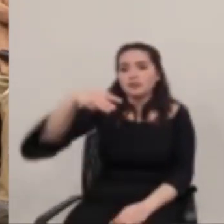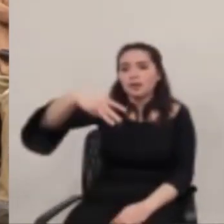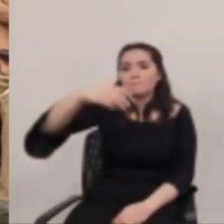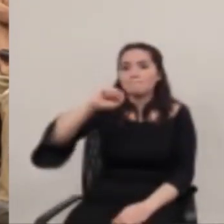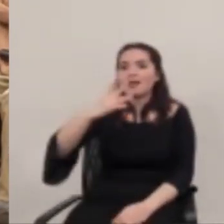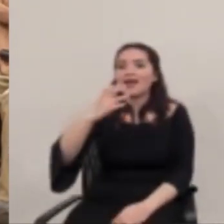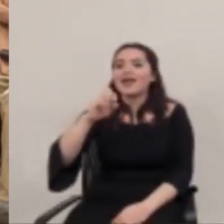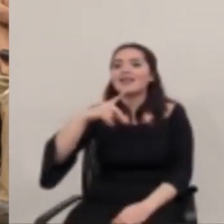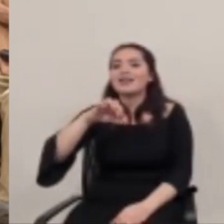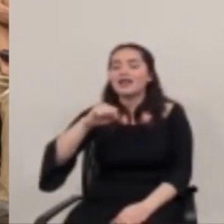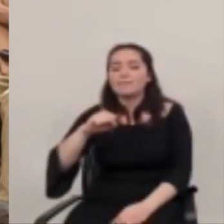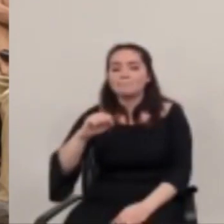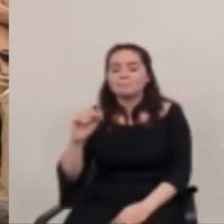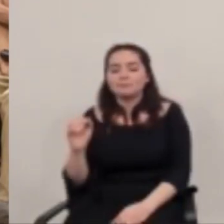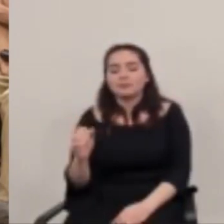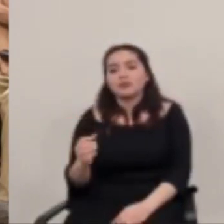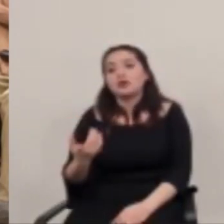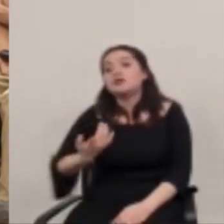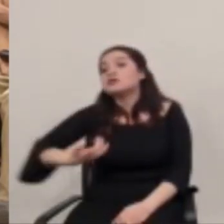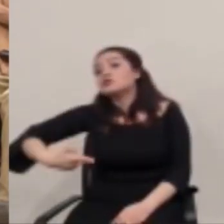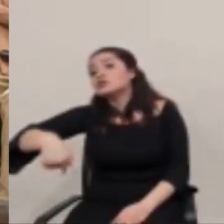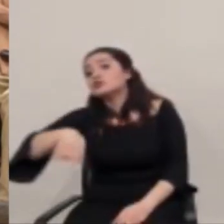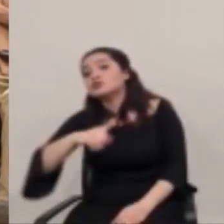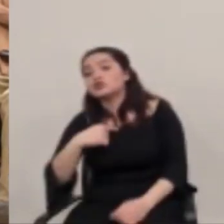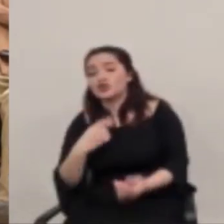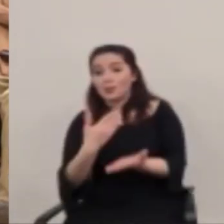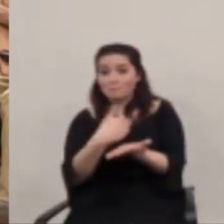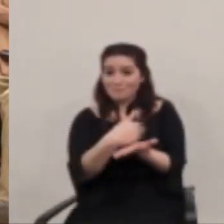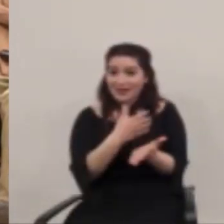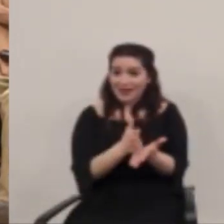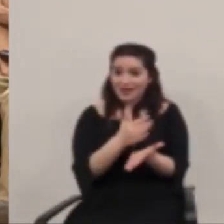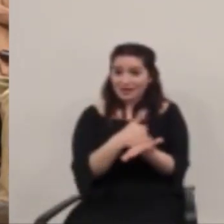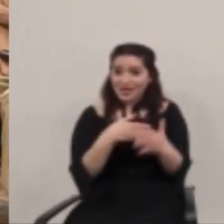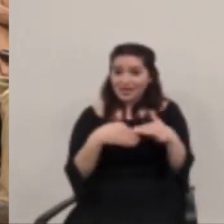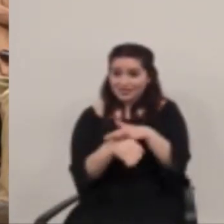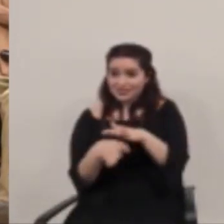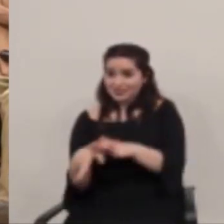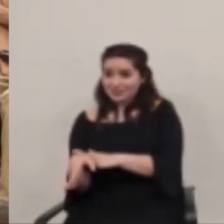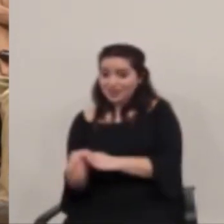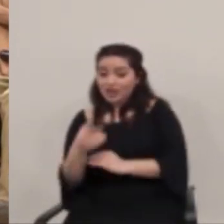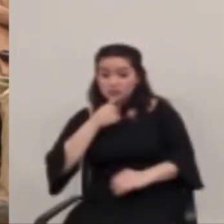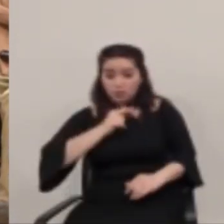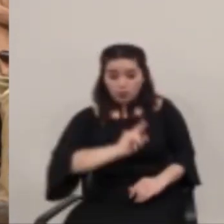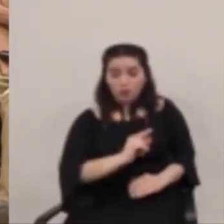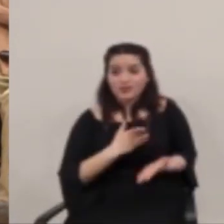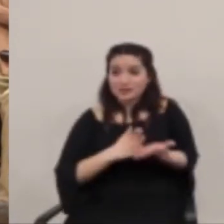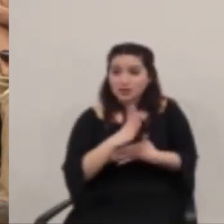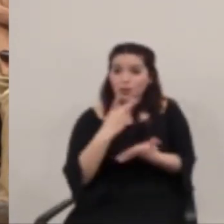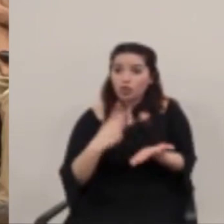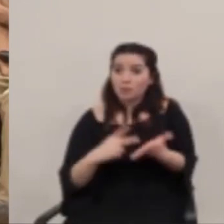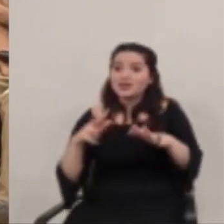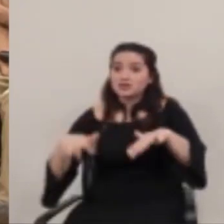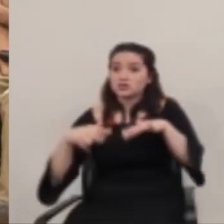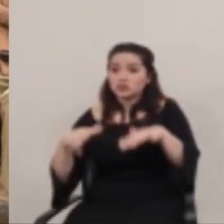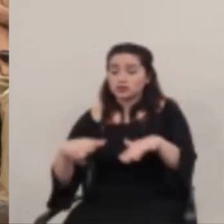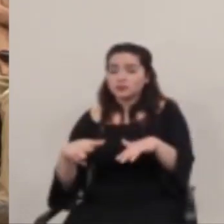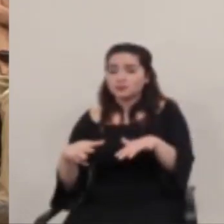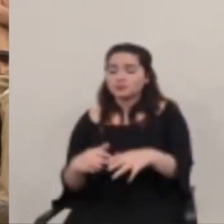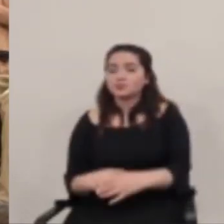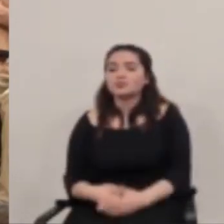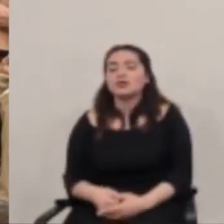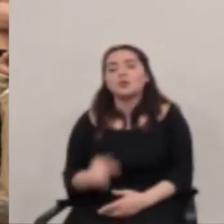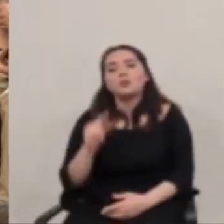Sí, bueno, nosotros con el plan de accesibilidad que recientemente iniciamos el 2018, quizá un tanto